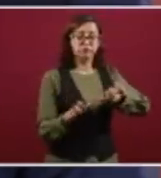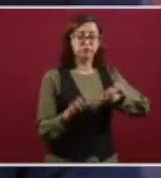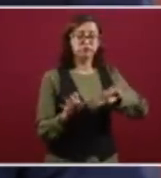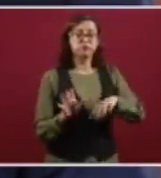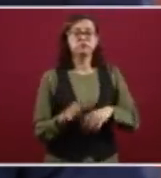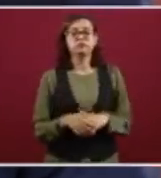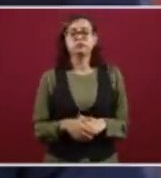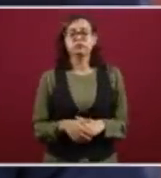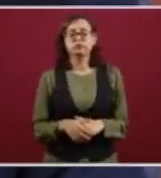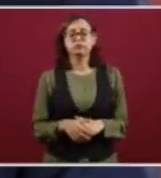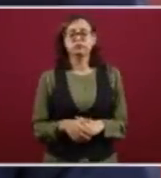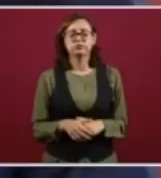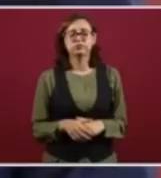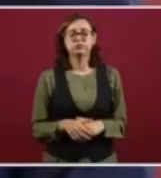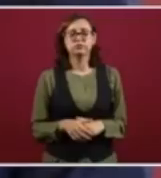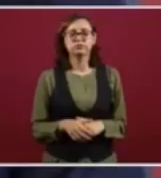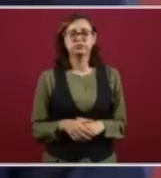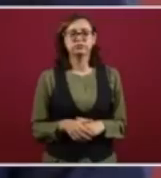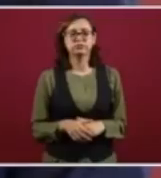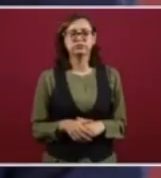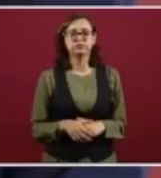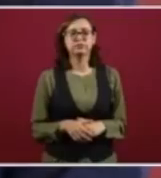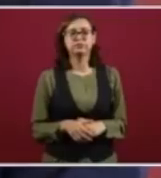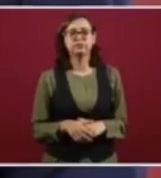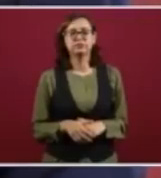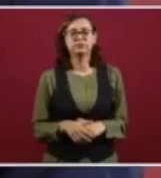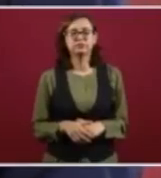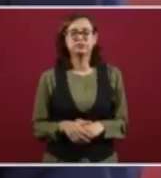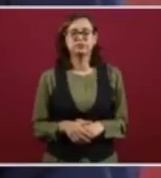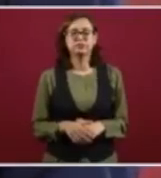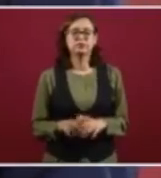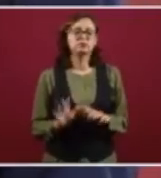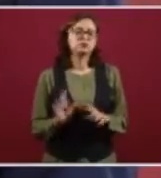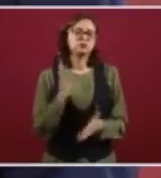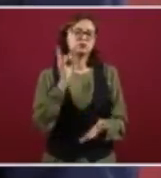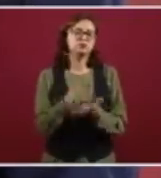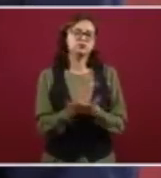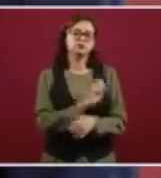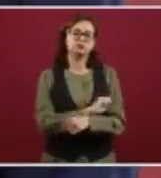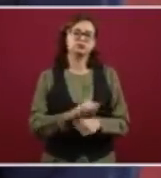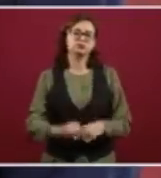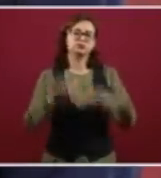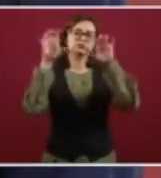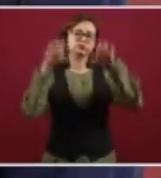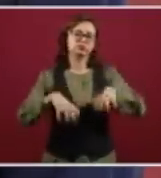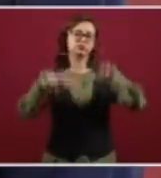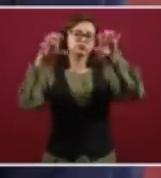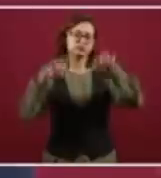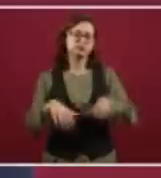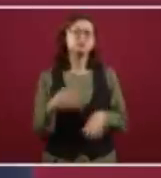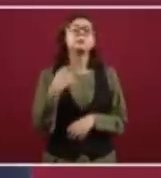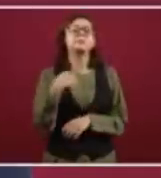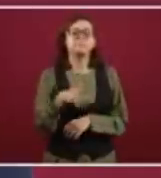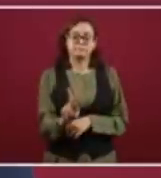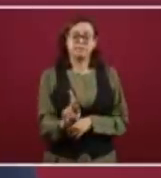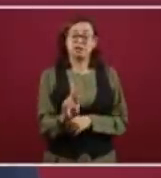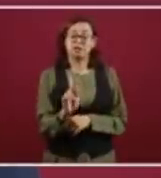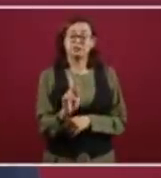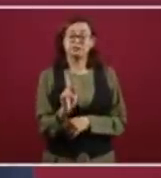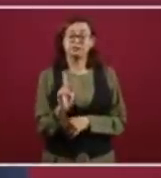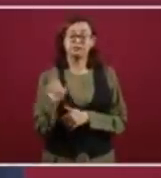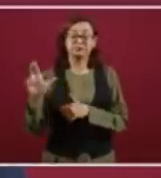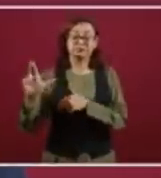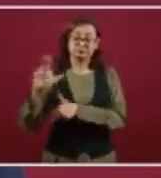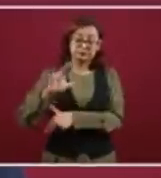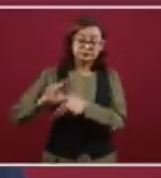tropical, se le llama, ya no hay más que lluvias, pero sí afectó,